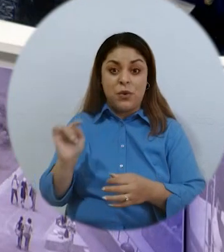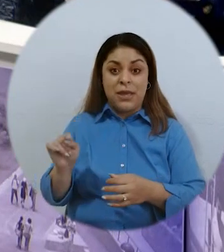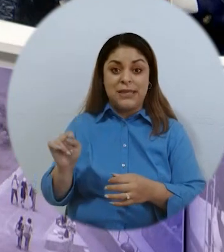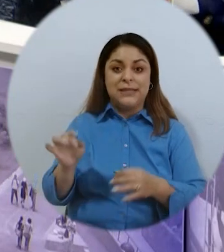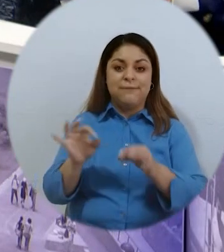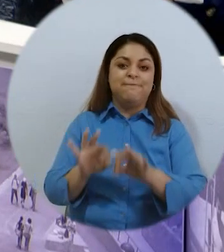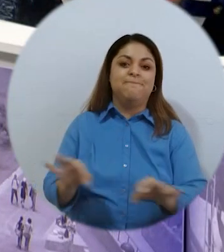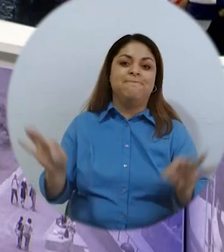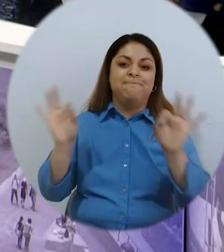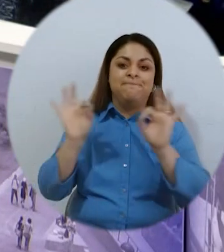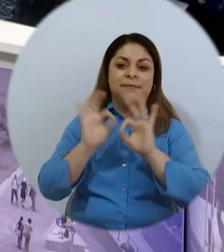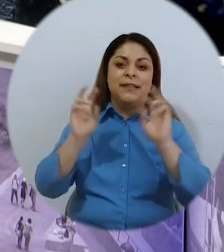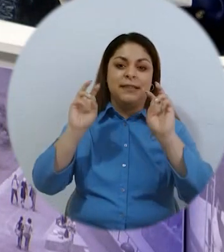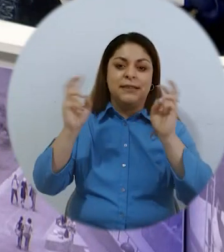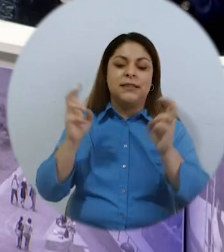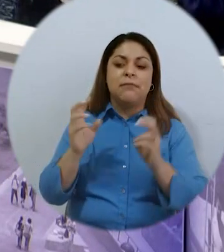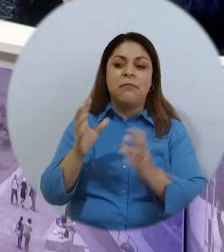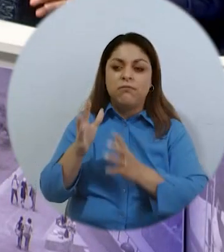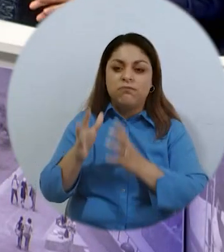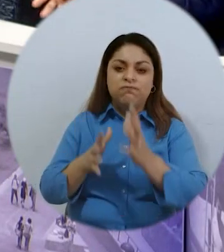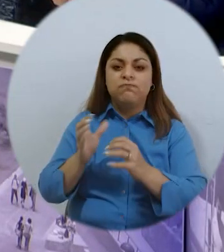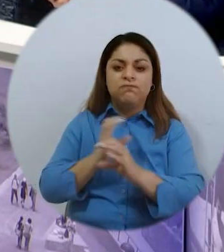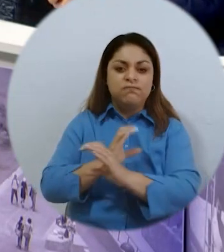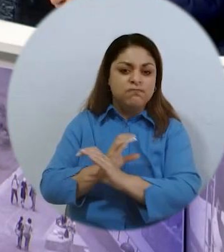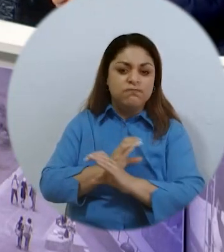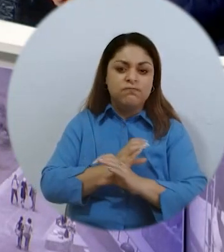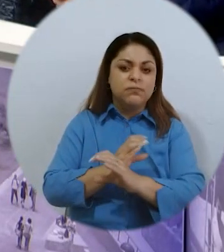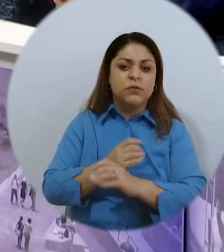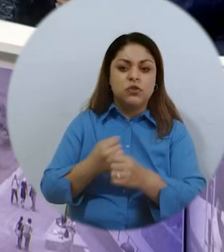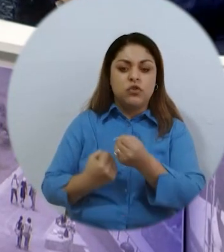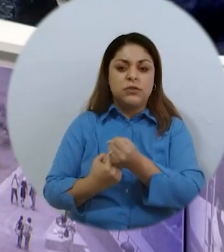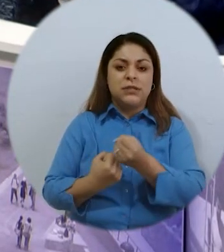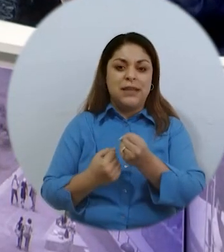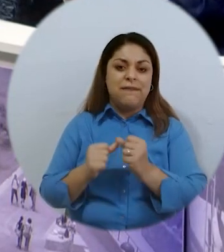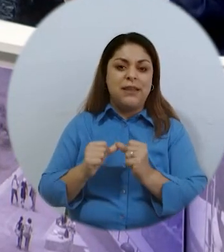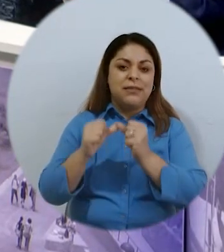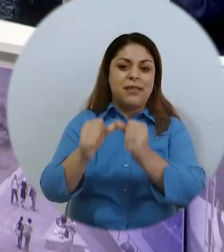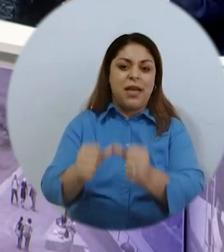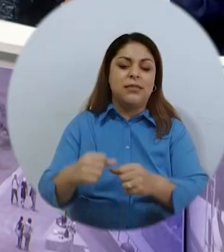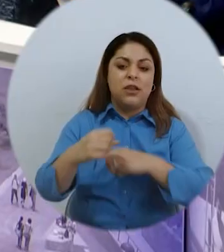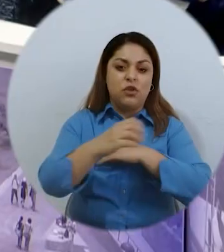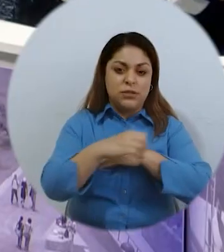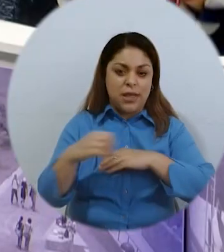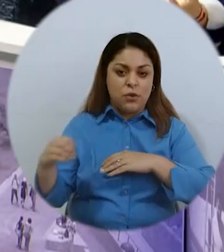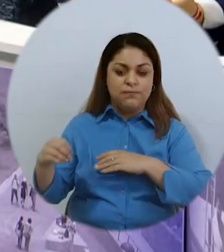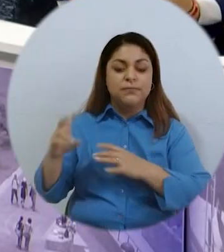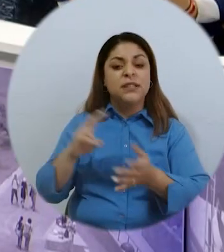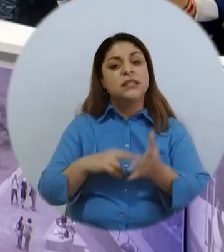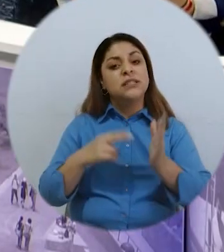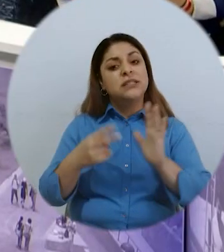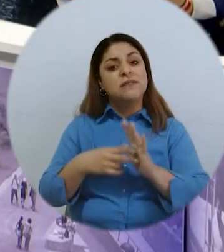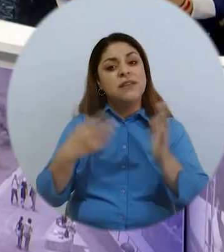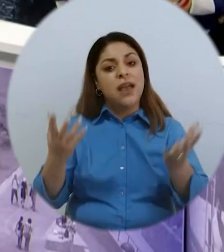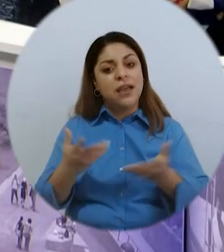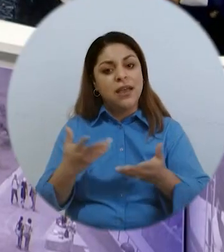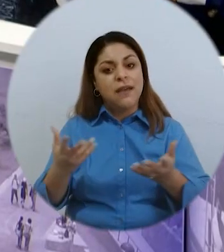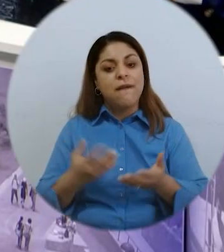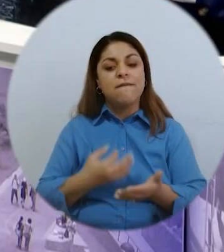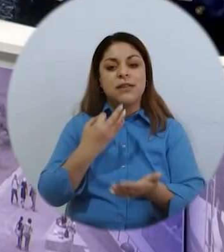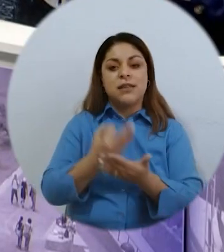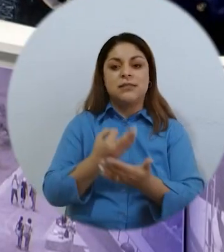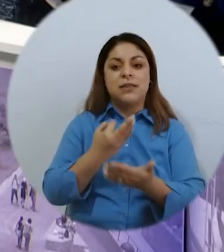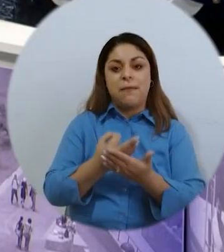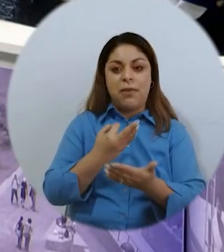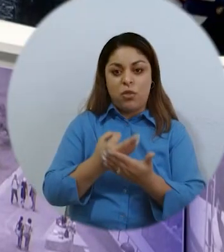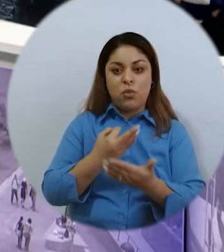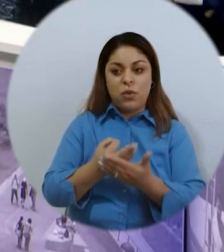es fundamental en materia de conservación y sostenibilidad del océano. Ahora bien, esto implica que mediante